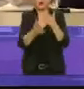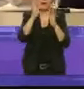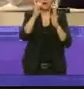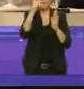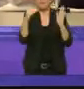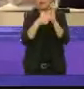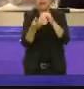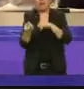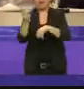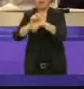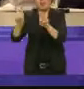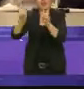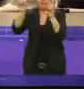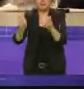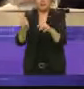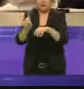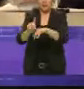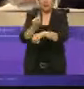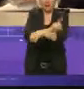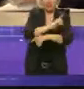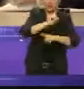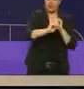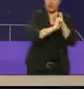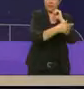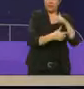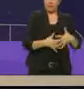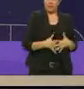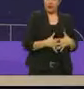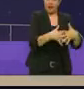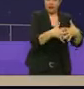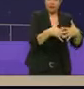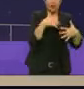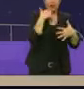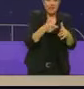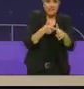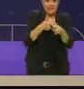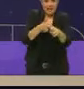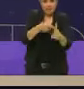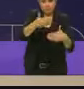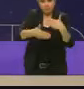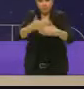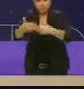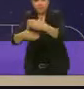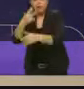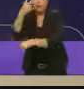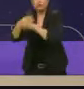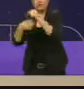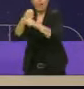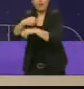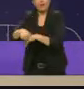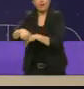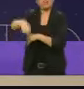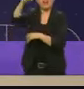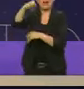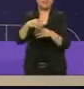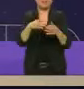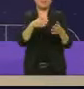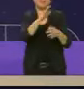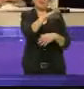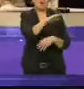desde el embarazo para las mujeres que decidan continuarlo hasta los dos años de edad. Clara, no seas